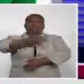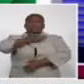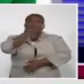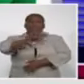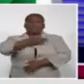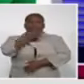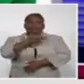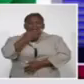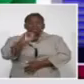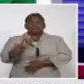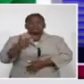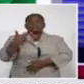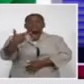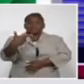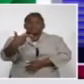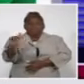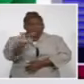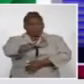vicepresidente,